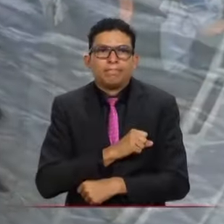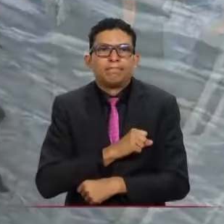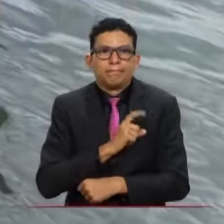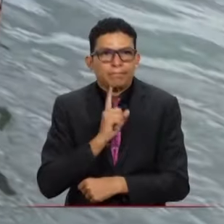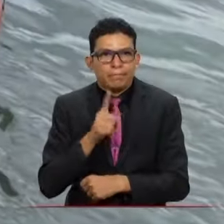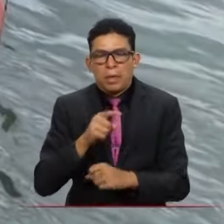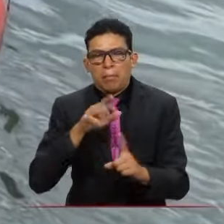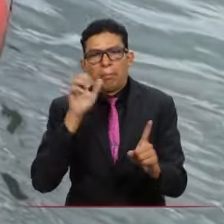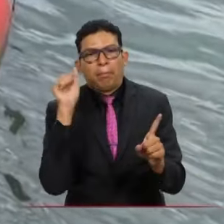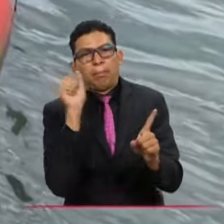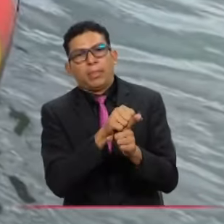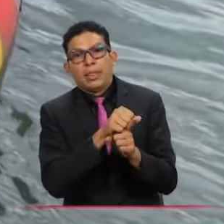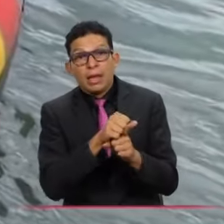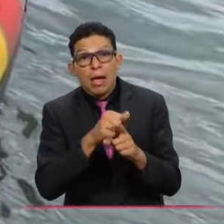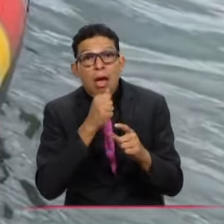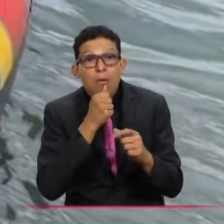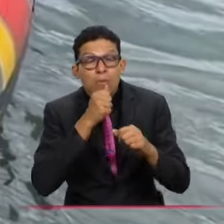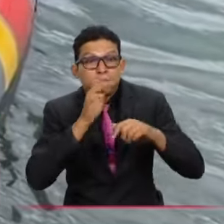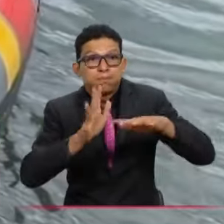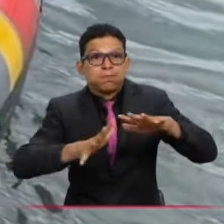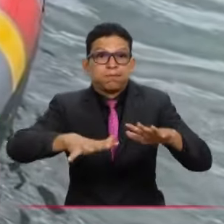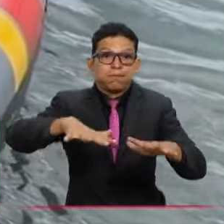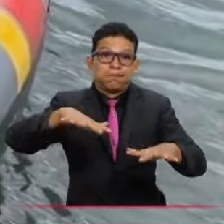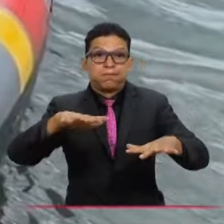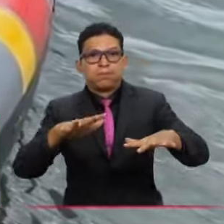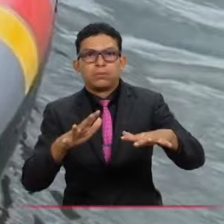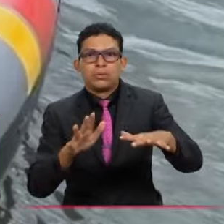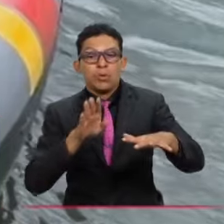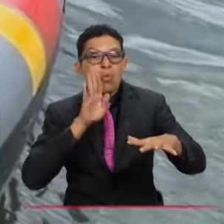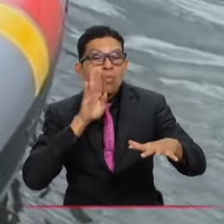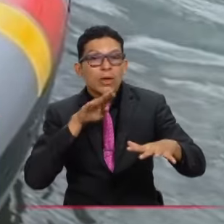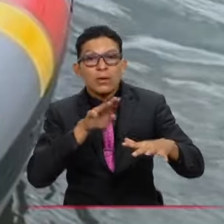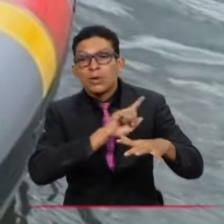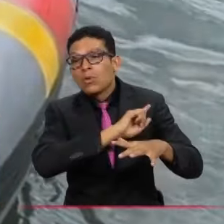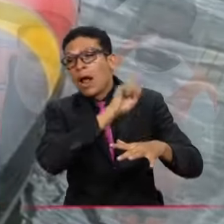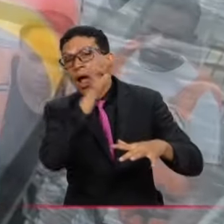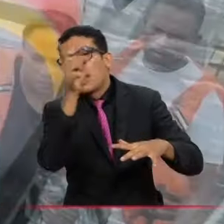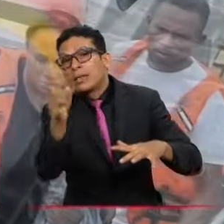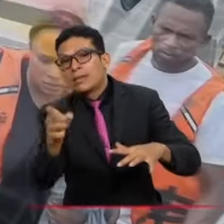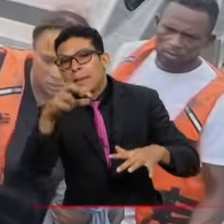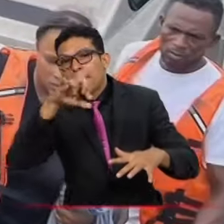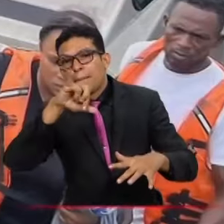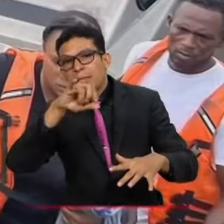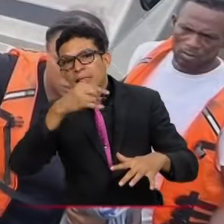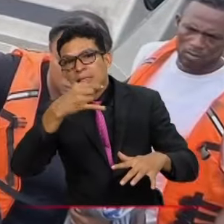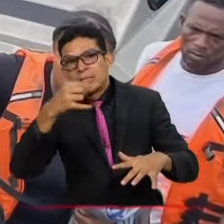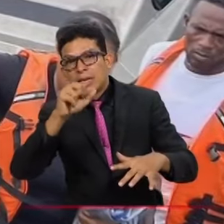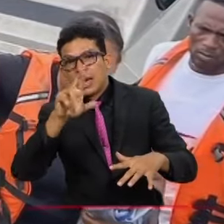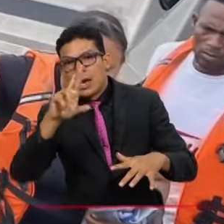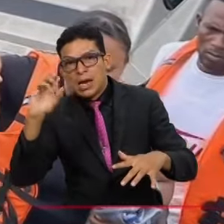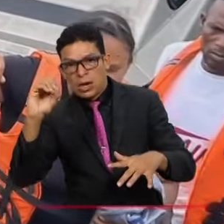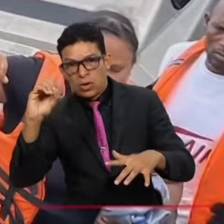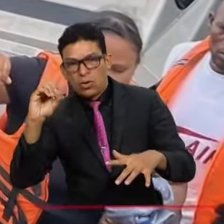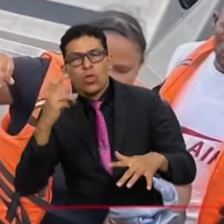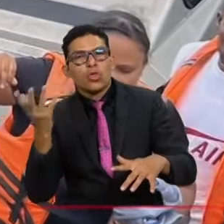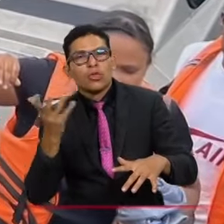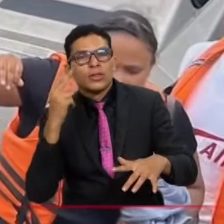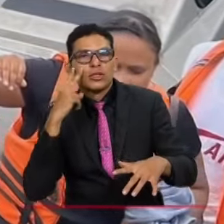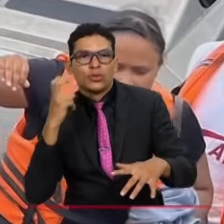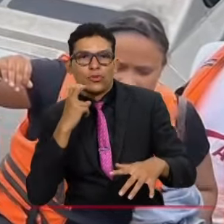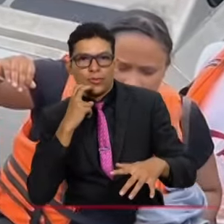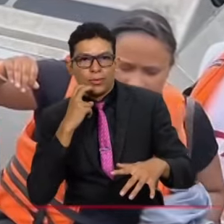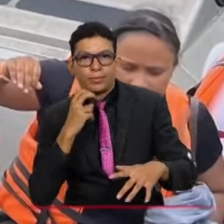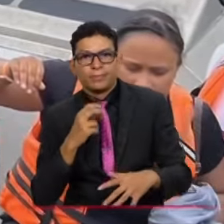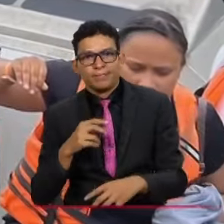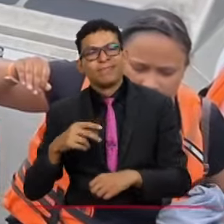terminaron abandonadas en el mar. Esto sucedió cuando viajaban de Buenaventura a Pizarro en el Chocó. Mónica, resulta que los delincuentes